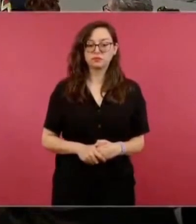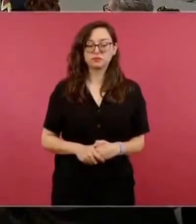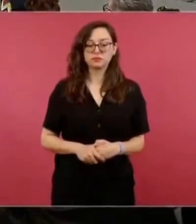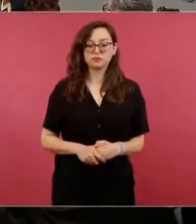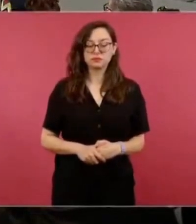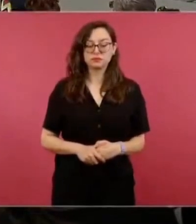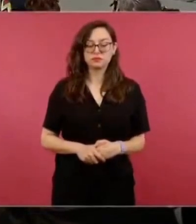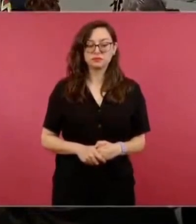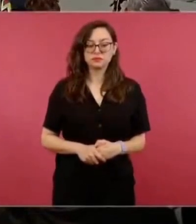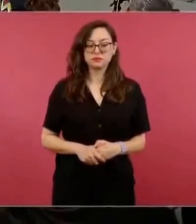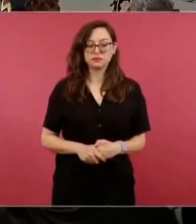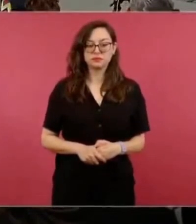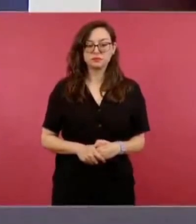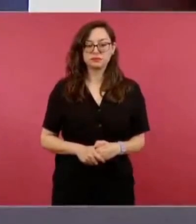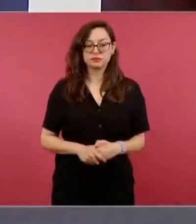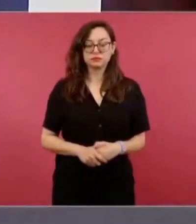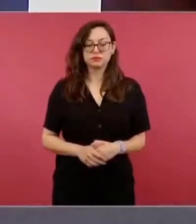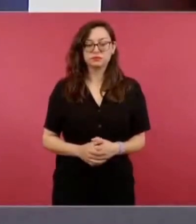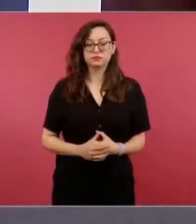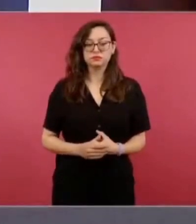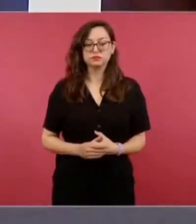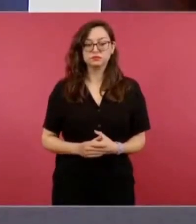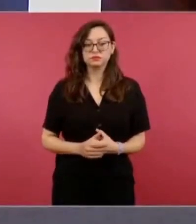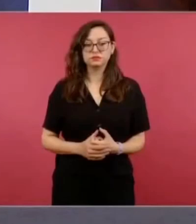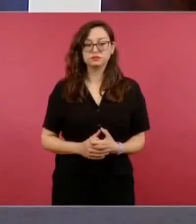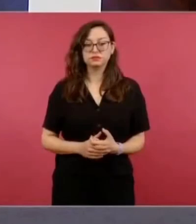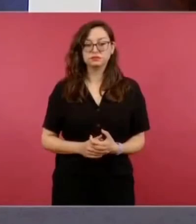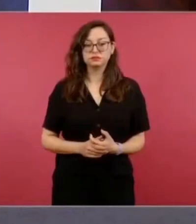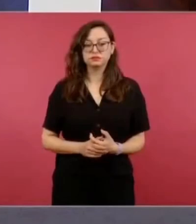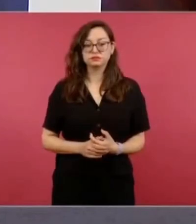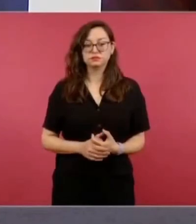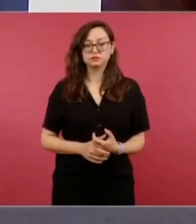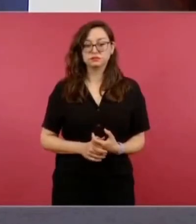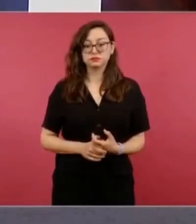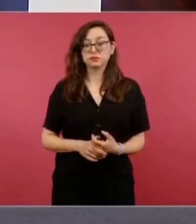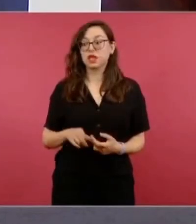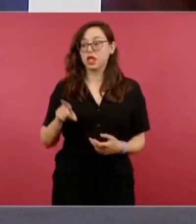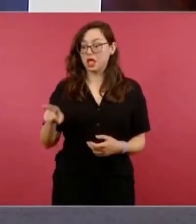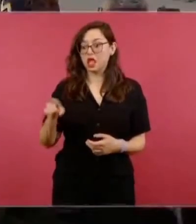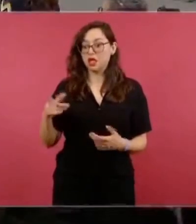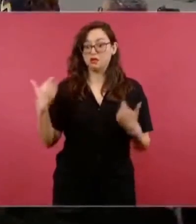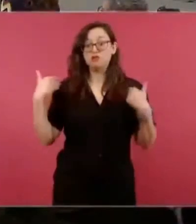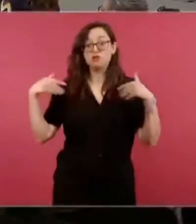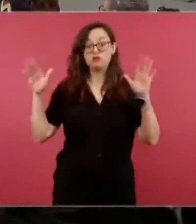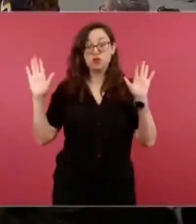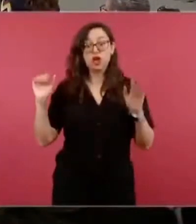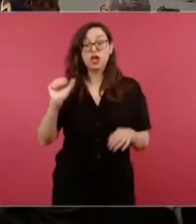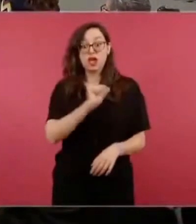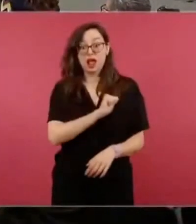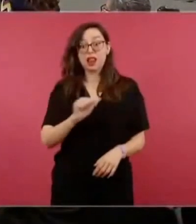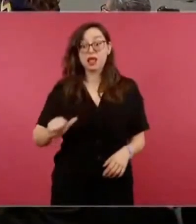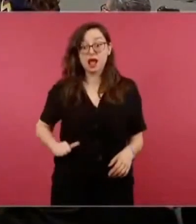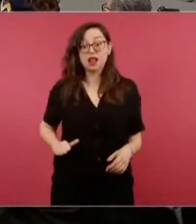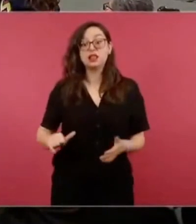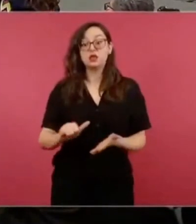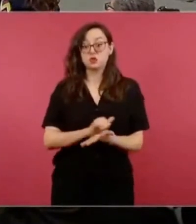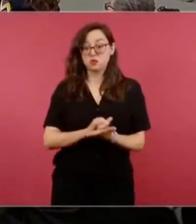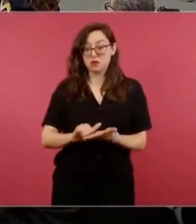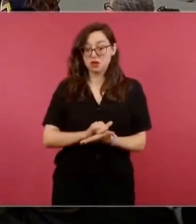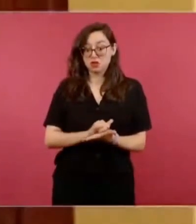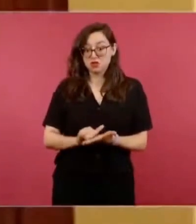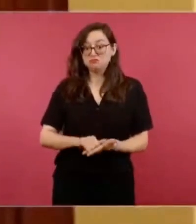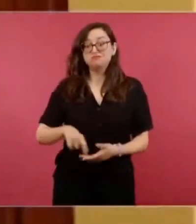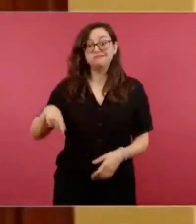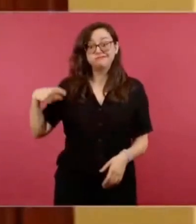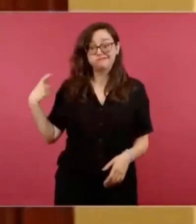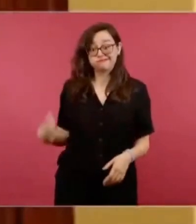había sido, creo que, alcalde de Nueva York. Sí, de Nueva Y York. es uno de los hombres más ricos de Estados